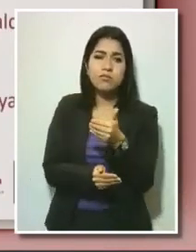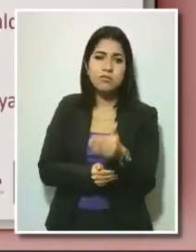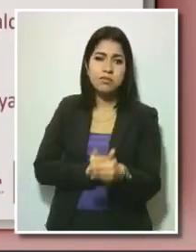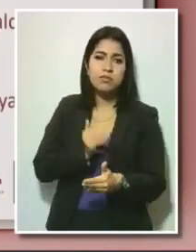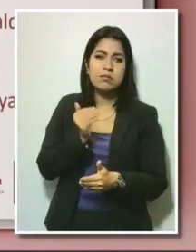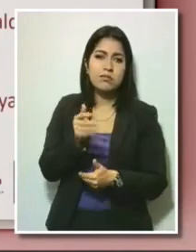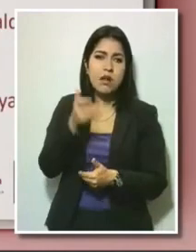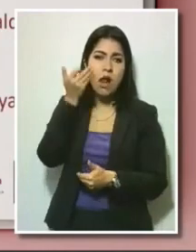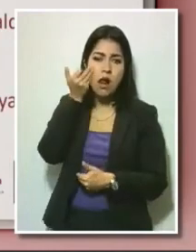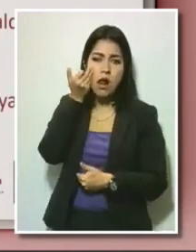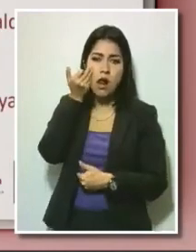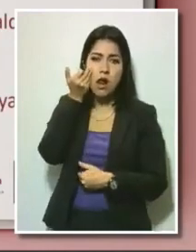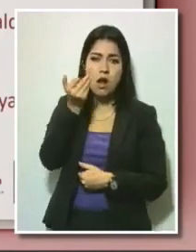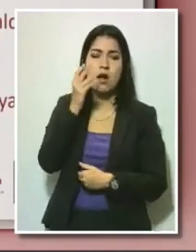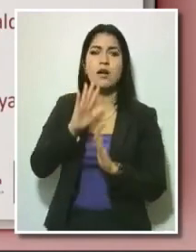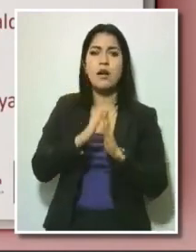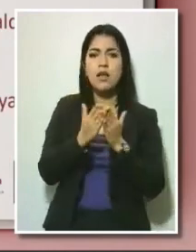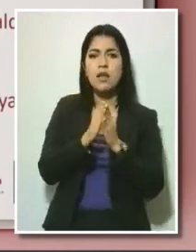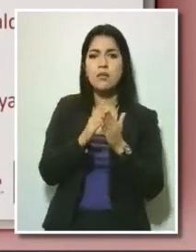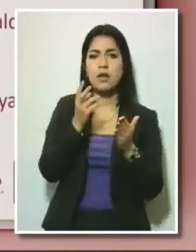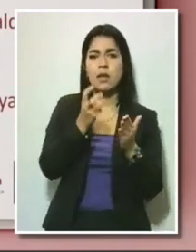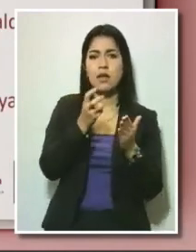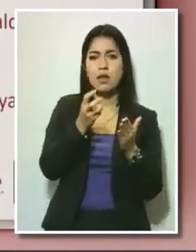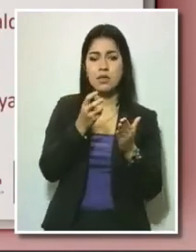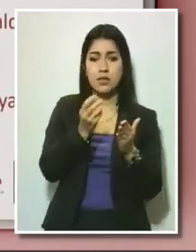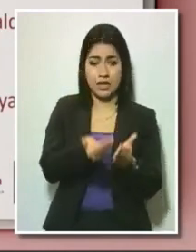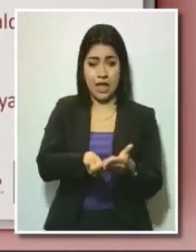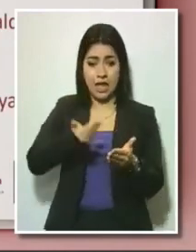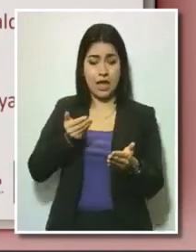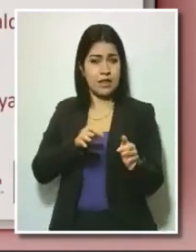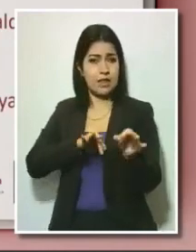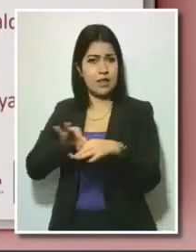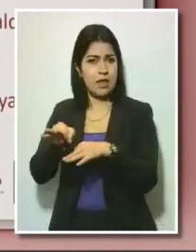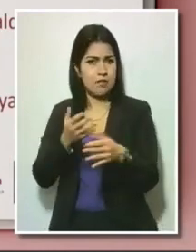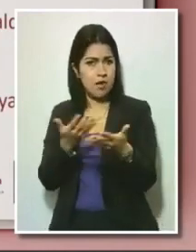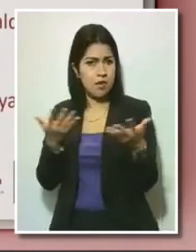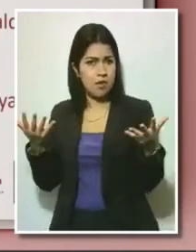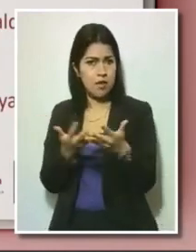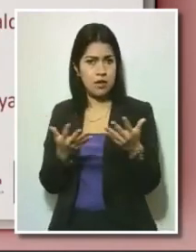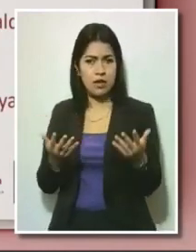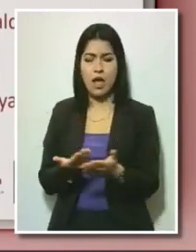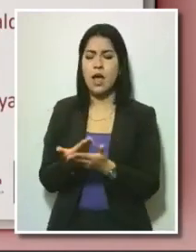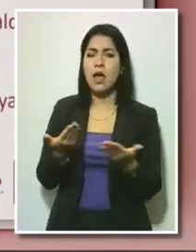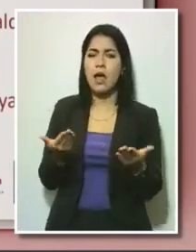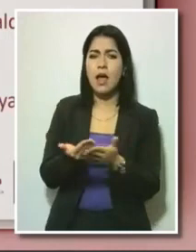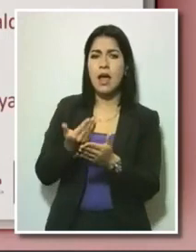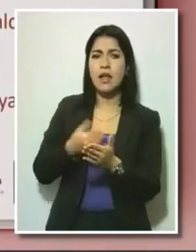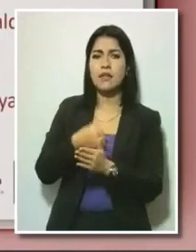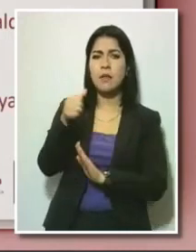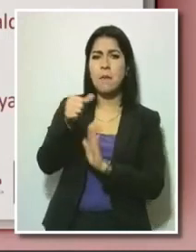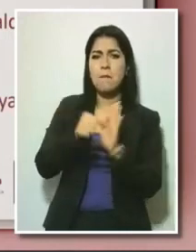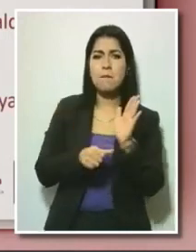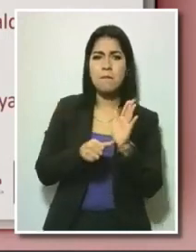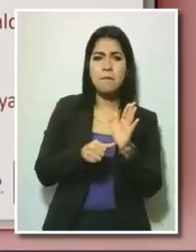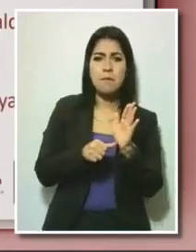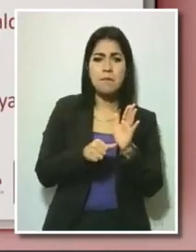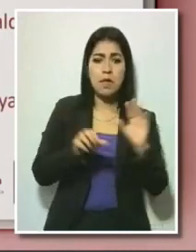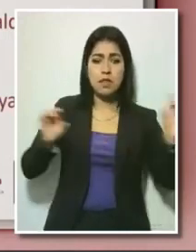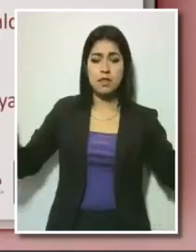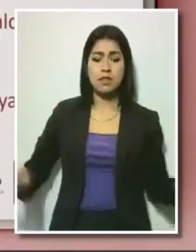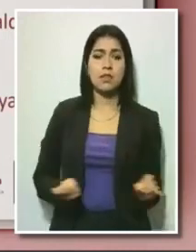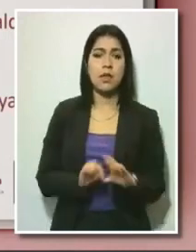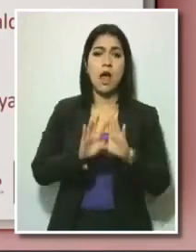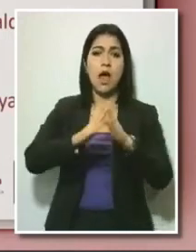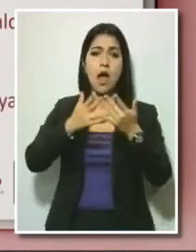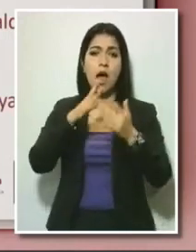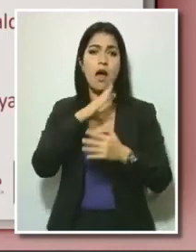libros son el resultado. No es algo que apareció desde hace 6 meses, sino de toda una visión de educación